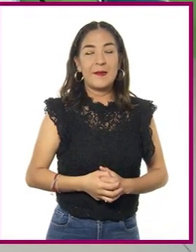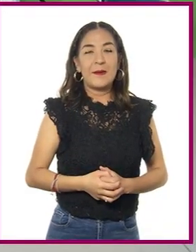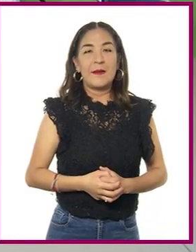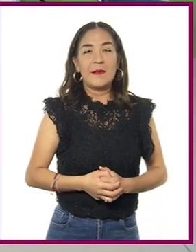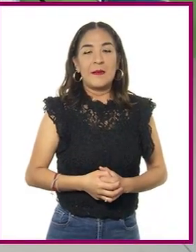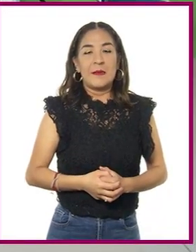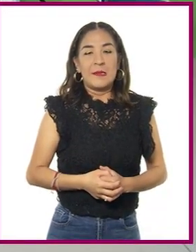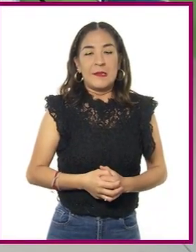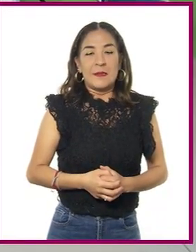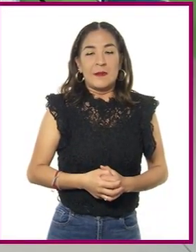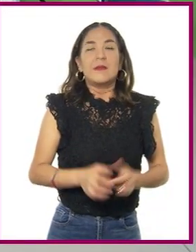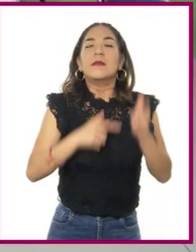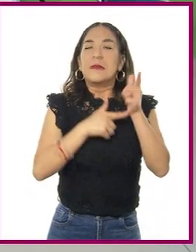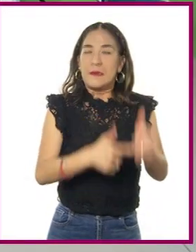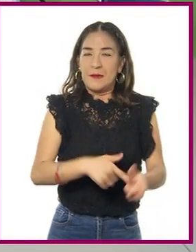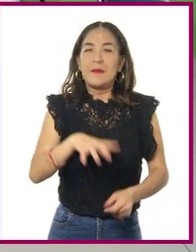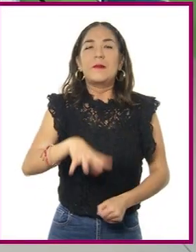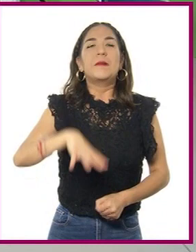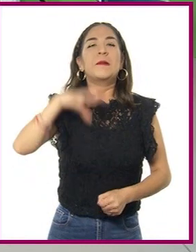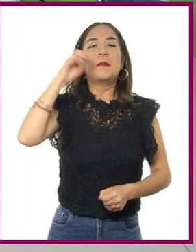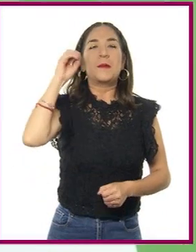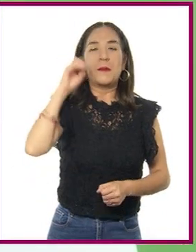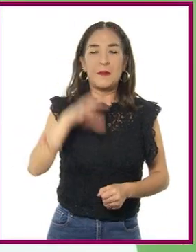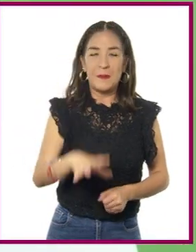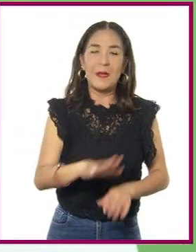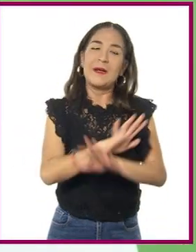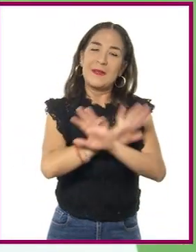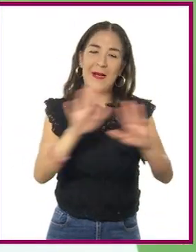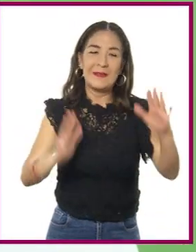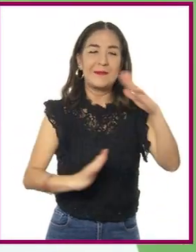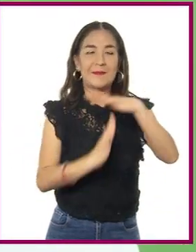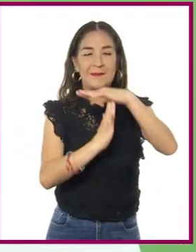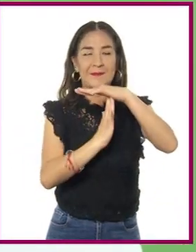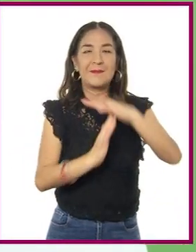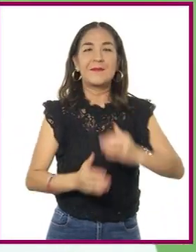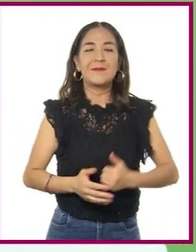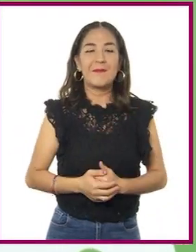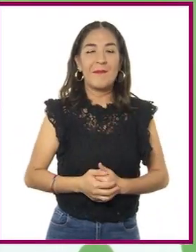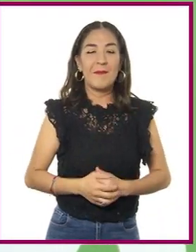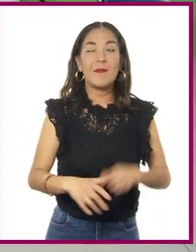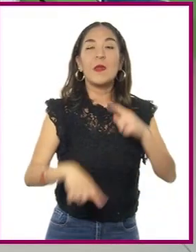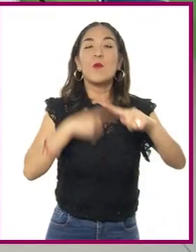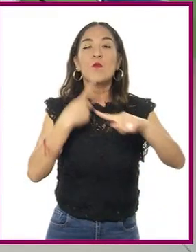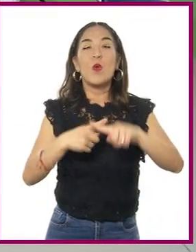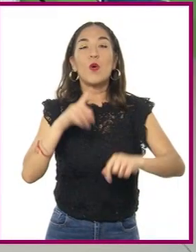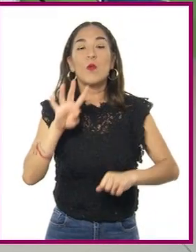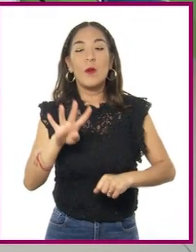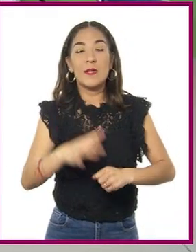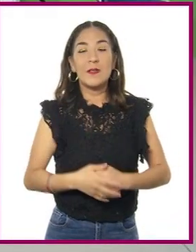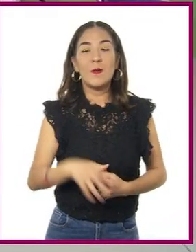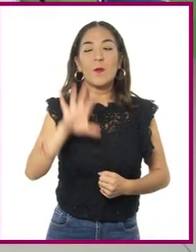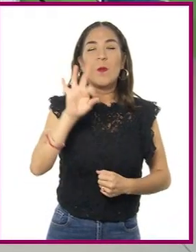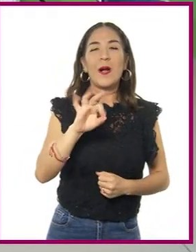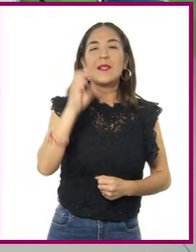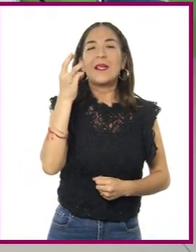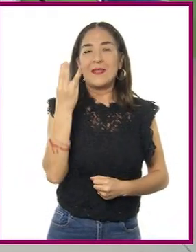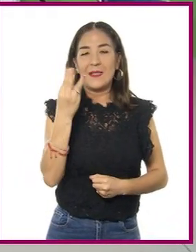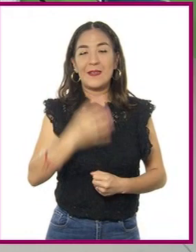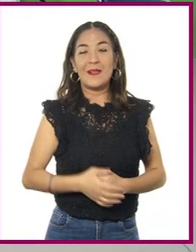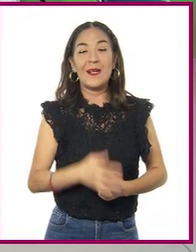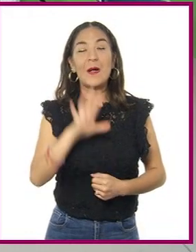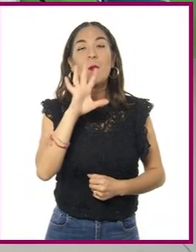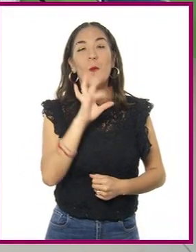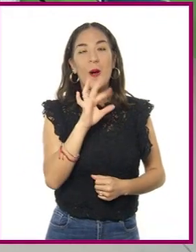Puedes seguir respirando. Tiempo. Multiplicamos por 4. 43 yo tuve.